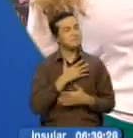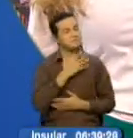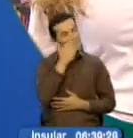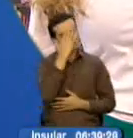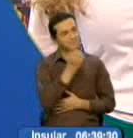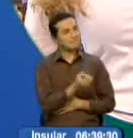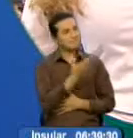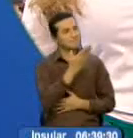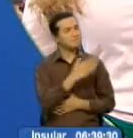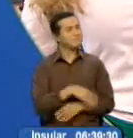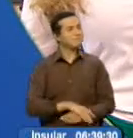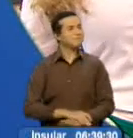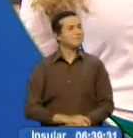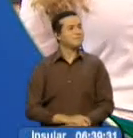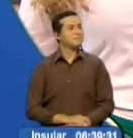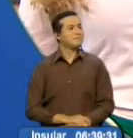día.